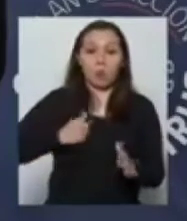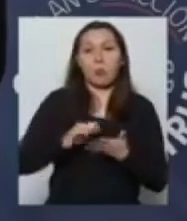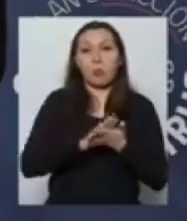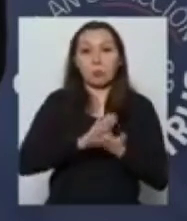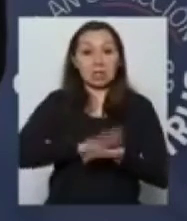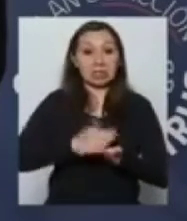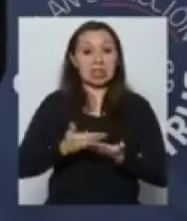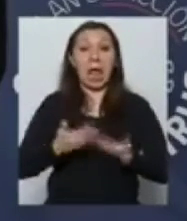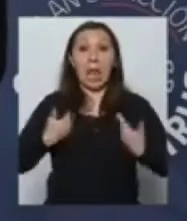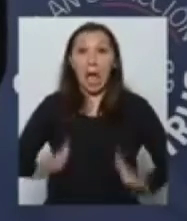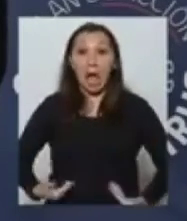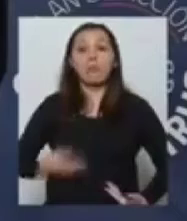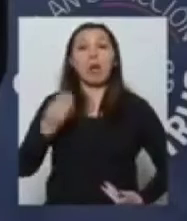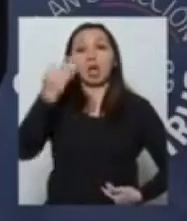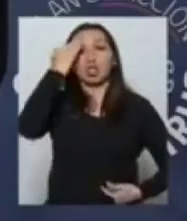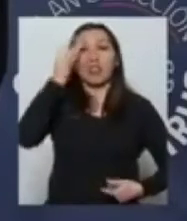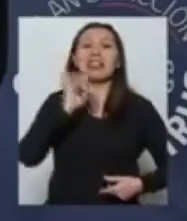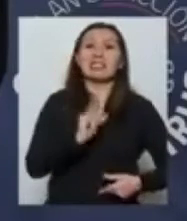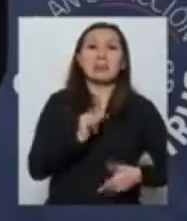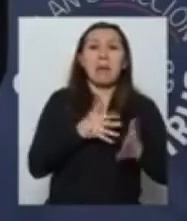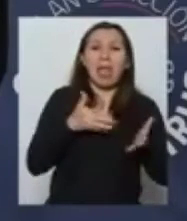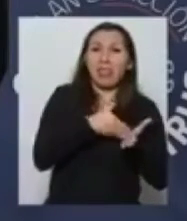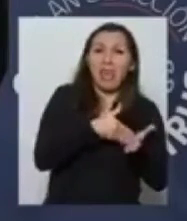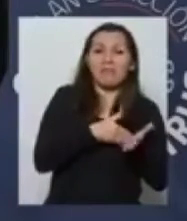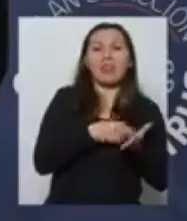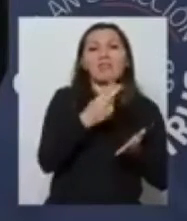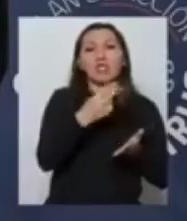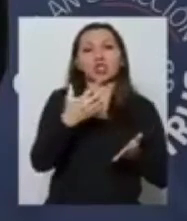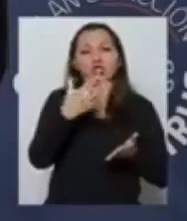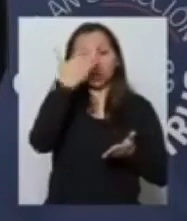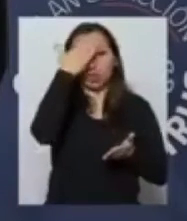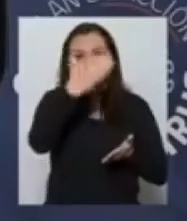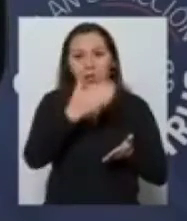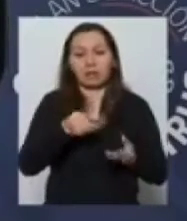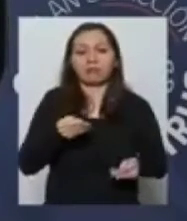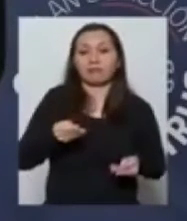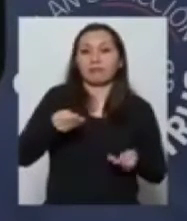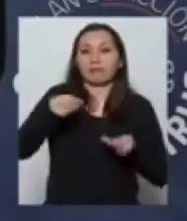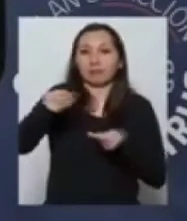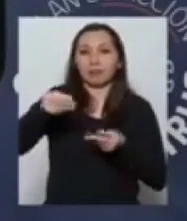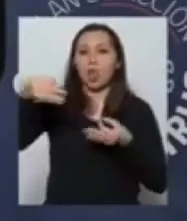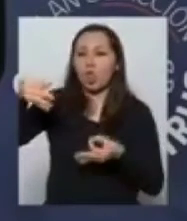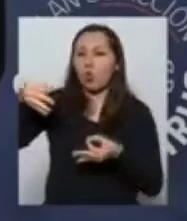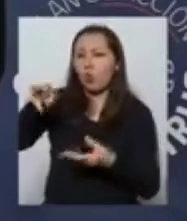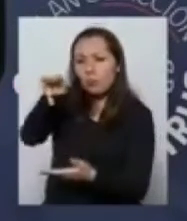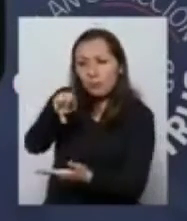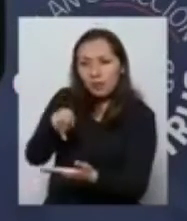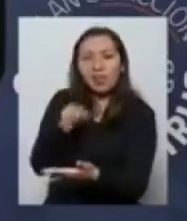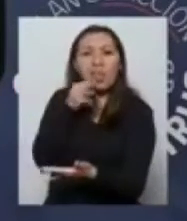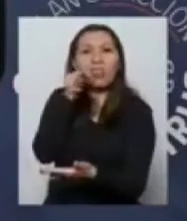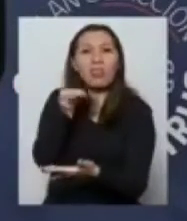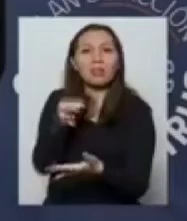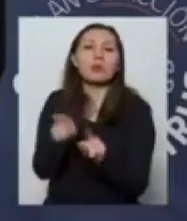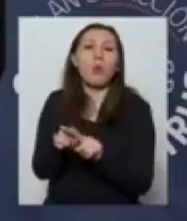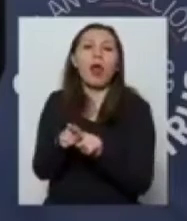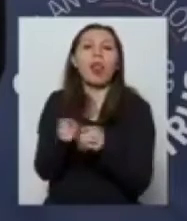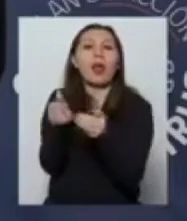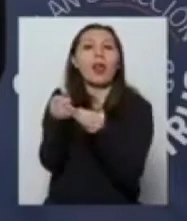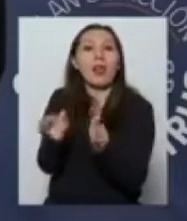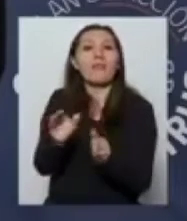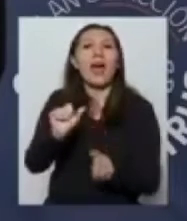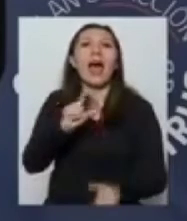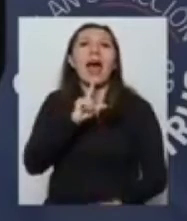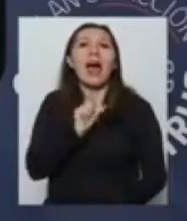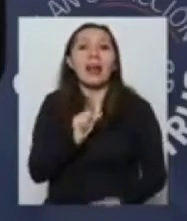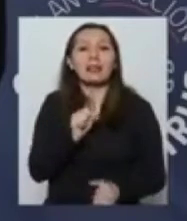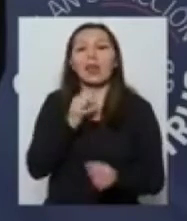persona sana 14 días, si inmunosuprimida 28 días, se le va a hacer entrega de este documento que es un carné de alta, en